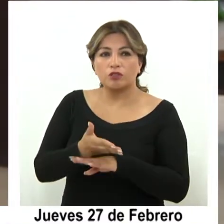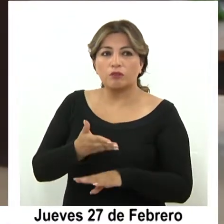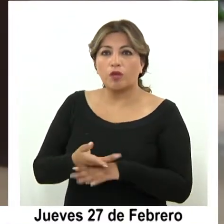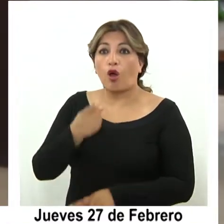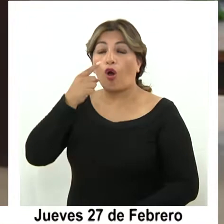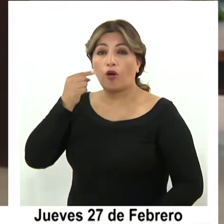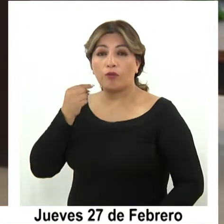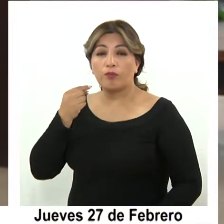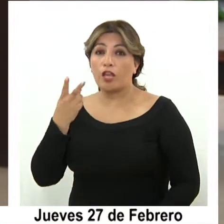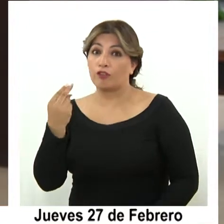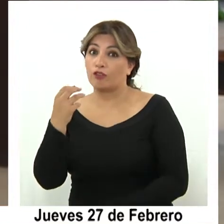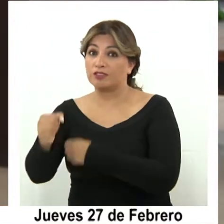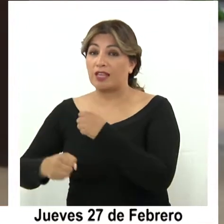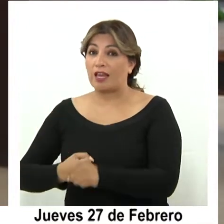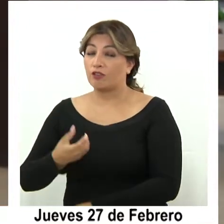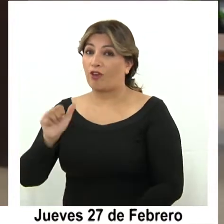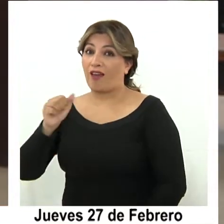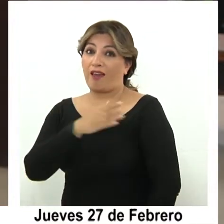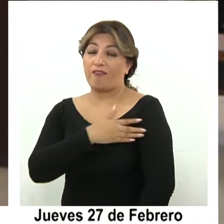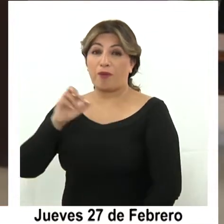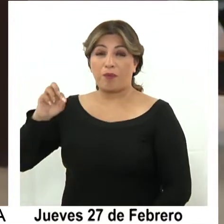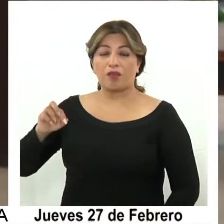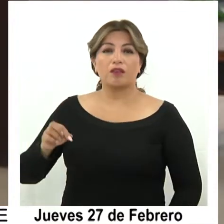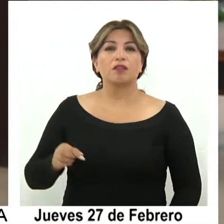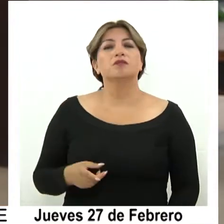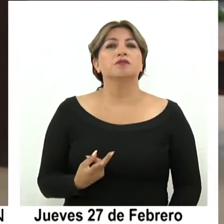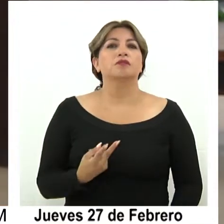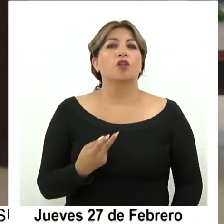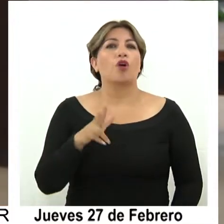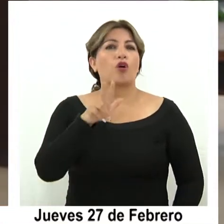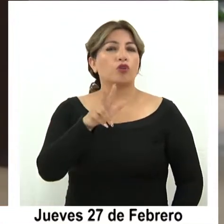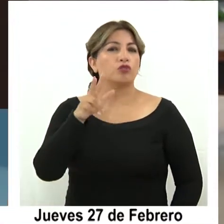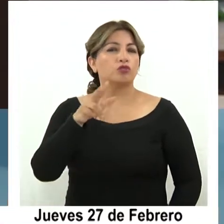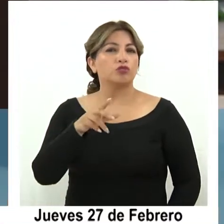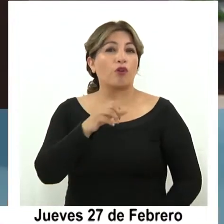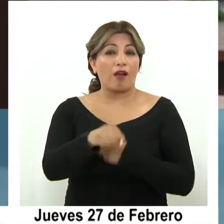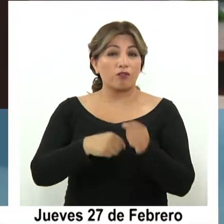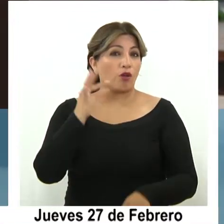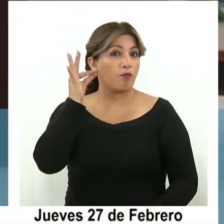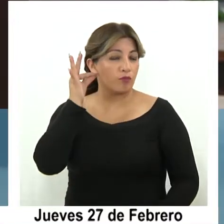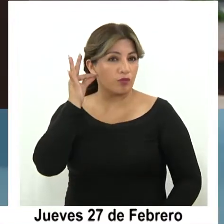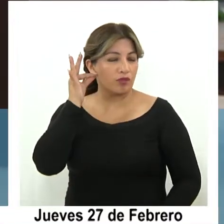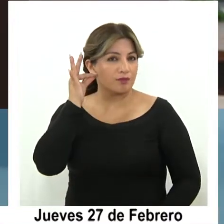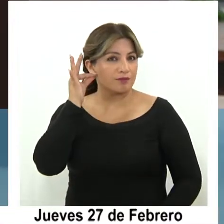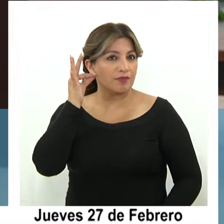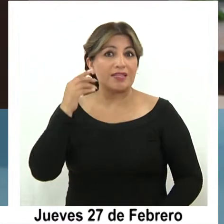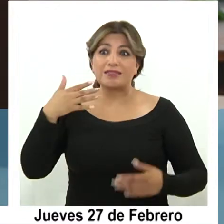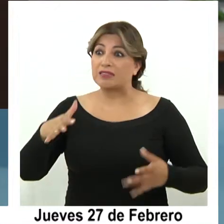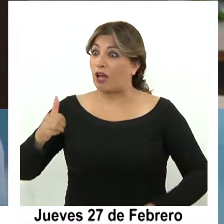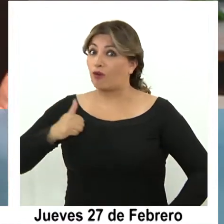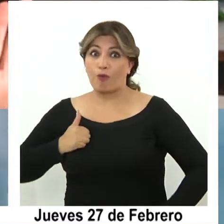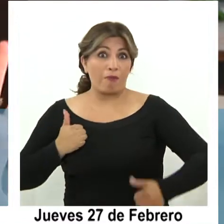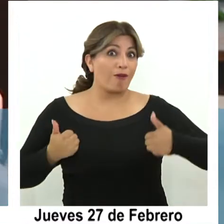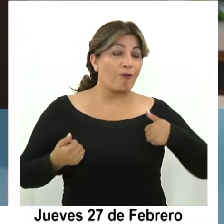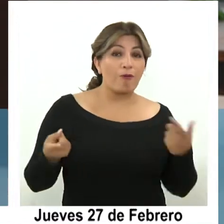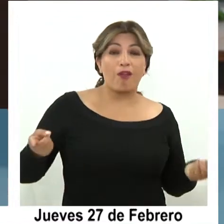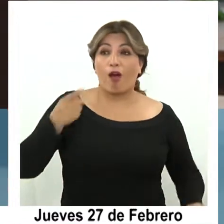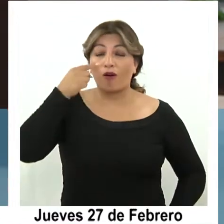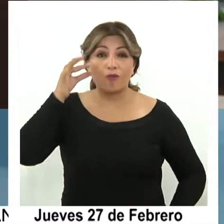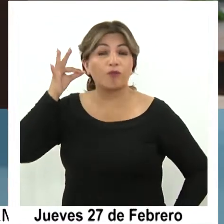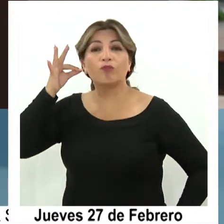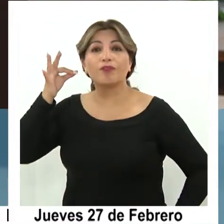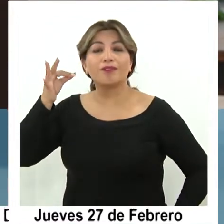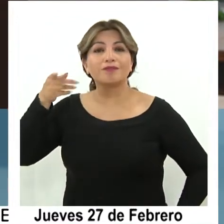de, si son hombres, tener 12 años de cotización, si son mujeres, tener 8 años de cotización. Habiendo cumplido con este